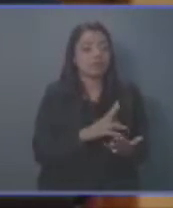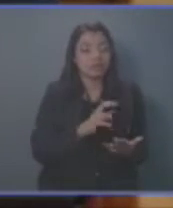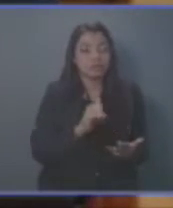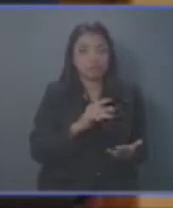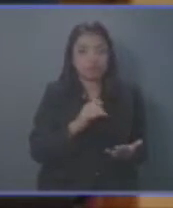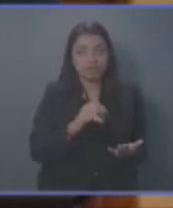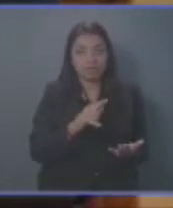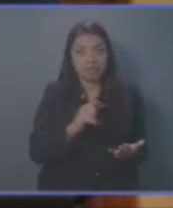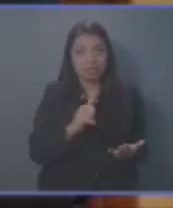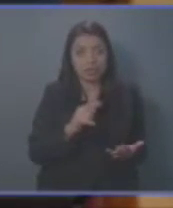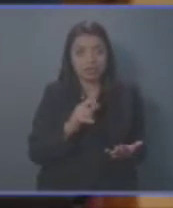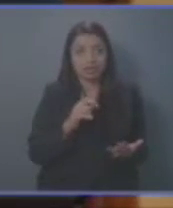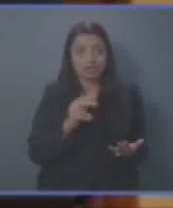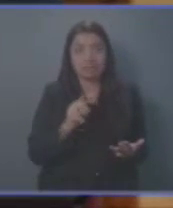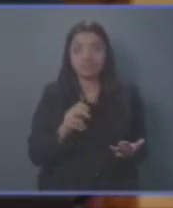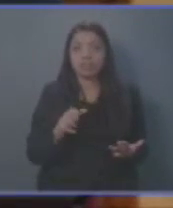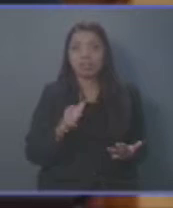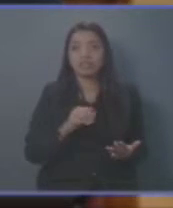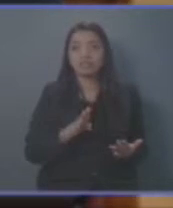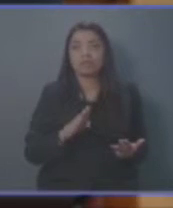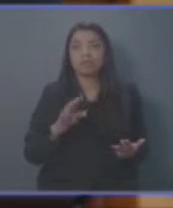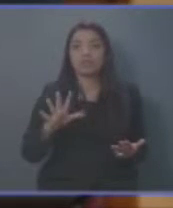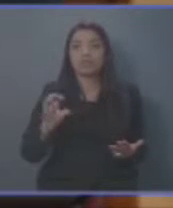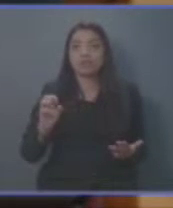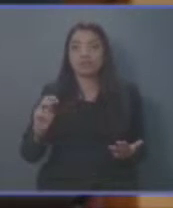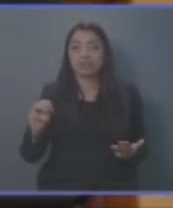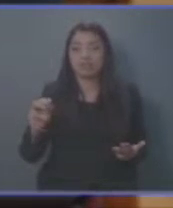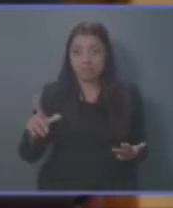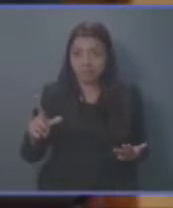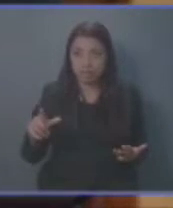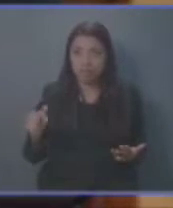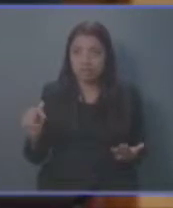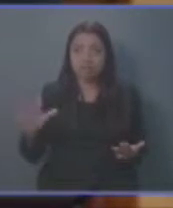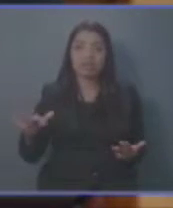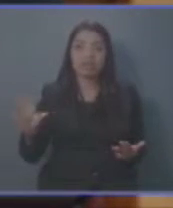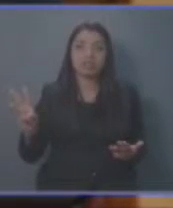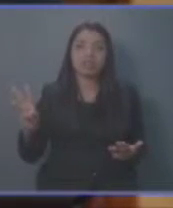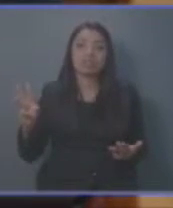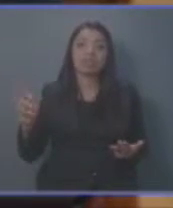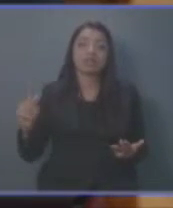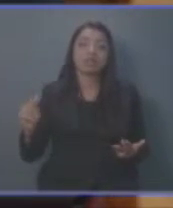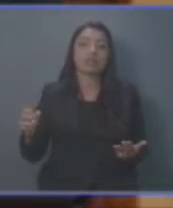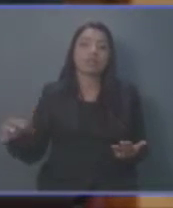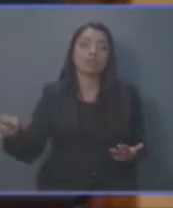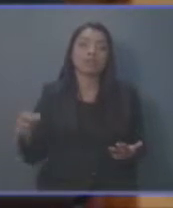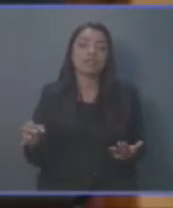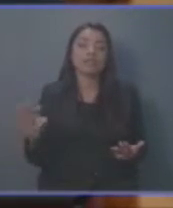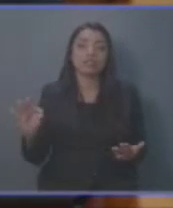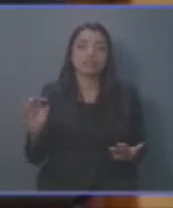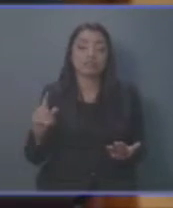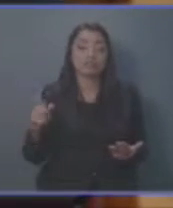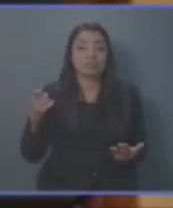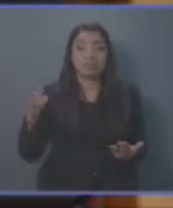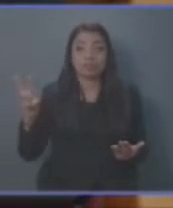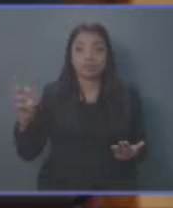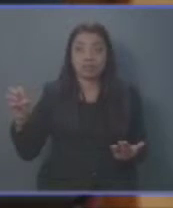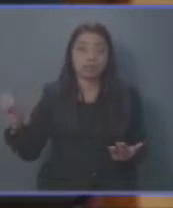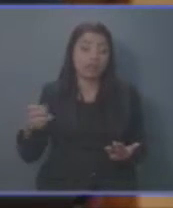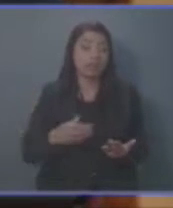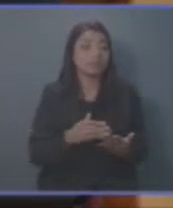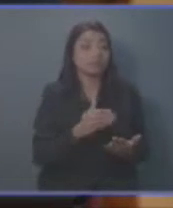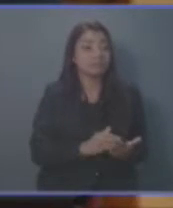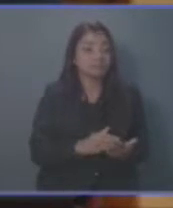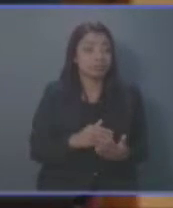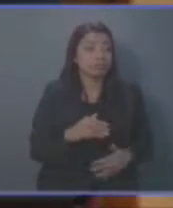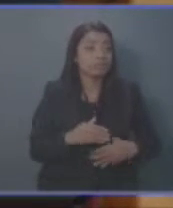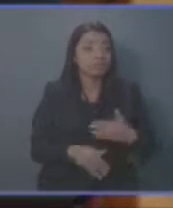Vildagliptin AB 50 miligramos 56 tabletas FSA, cantidad 1600. Las